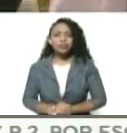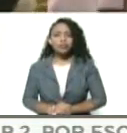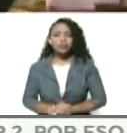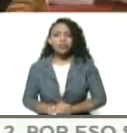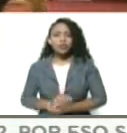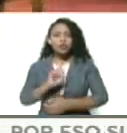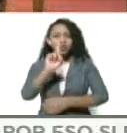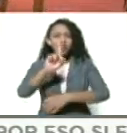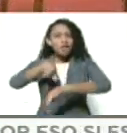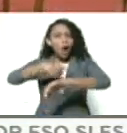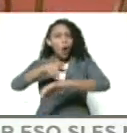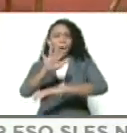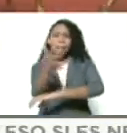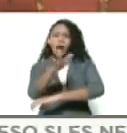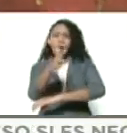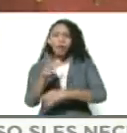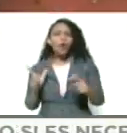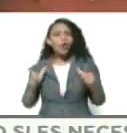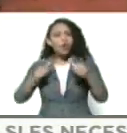una hora aproximadamente